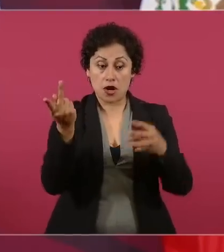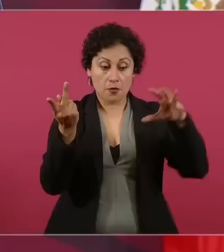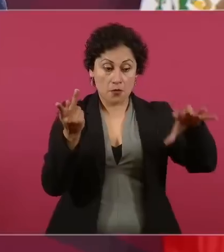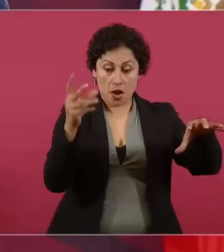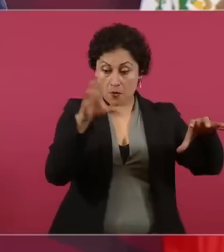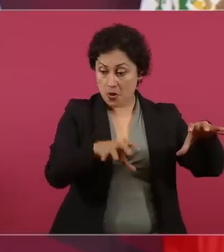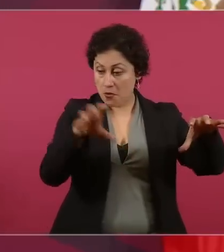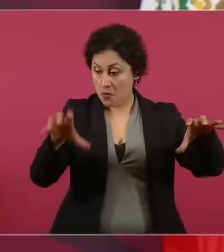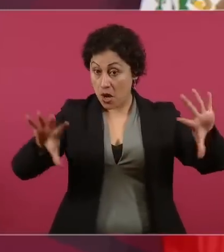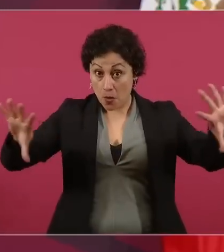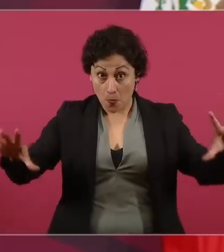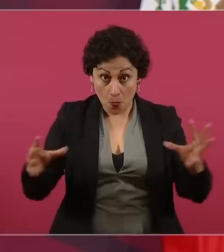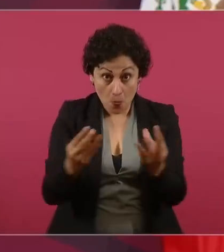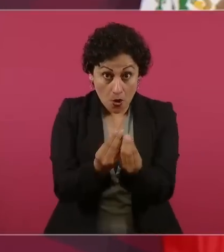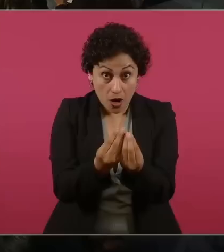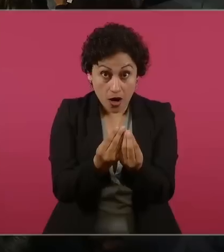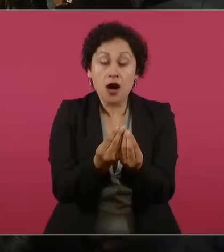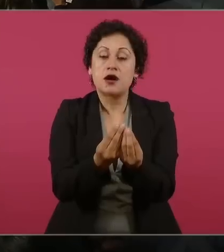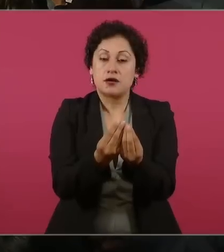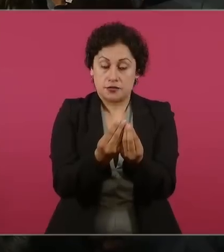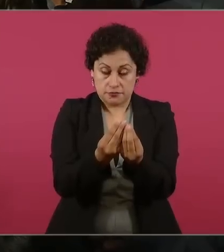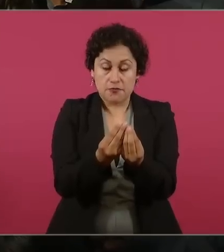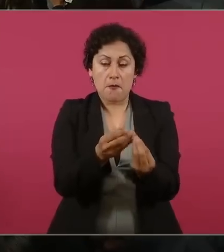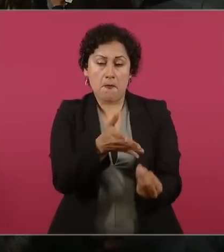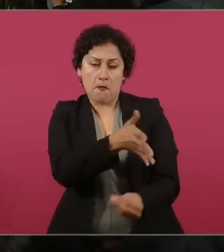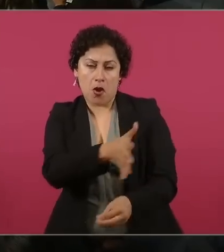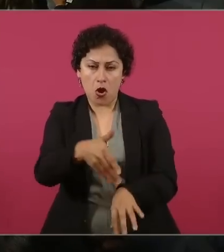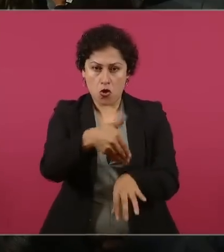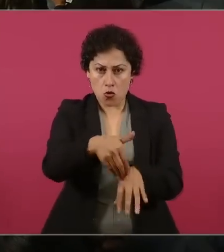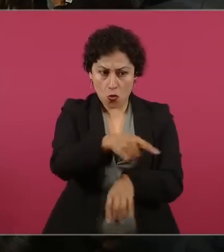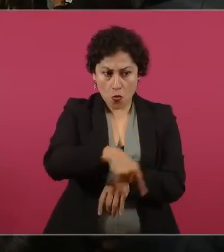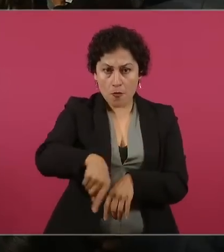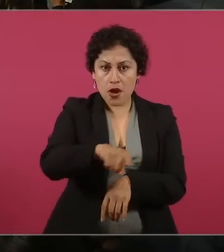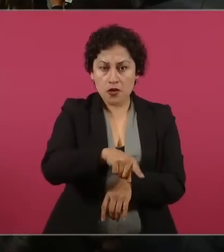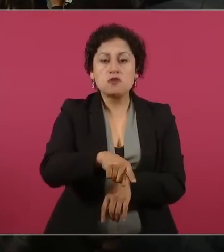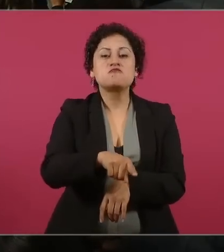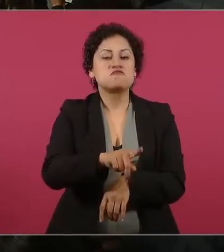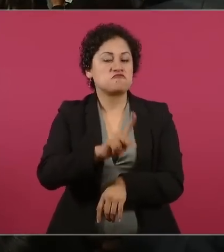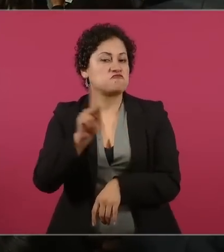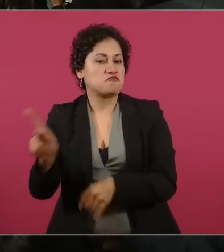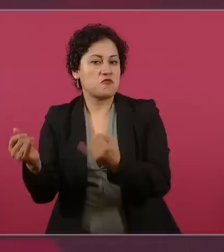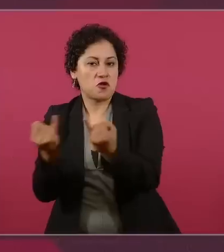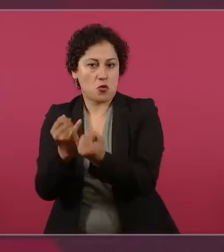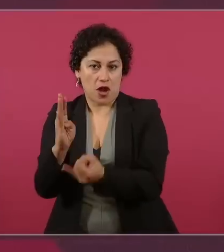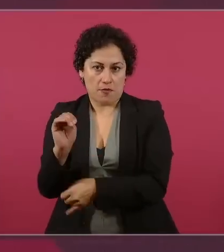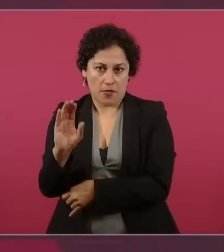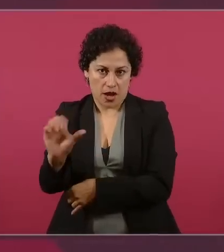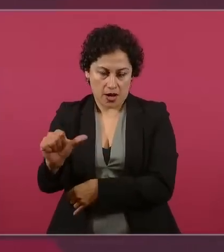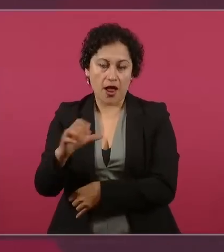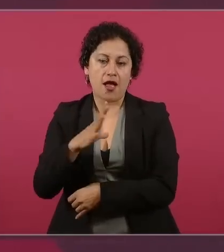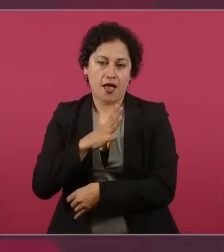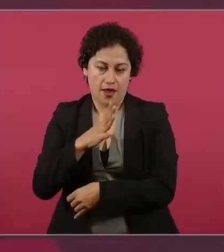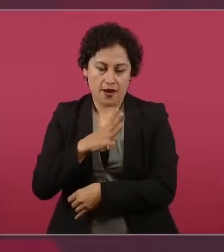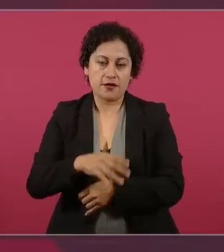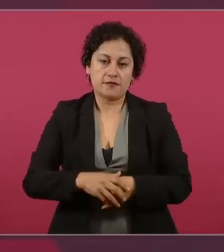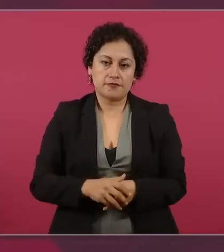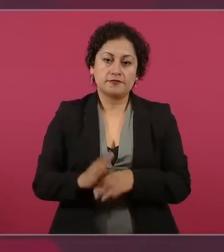en becas, para tener una idea. Y en